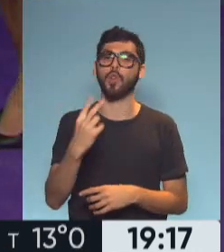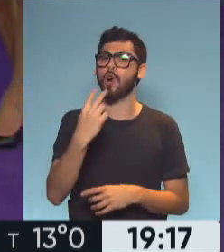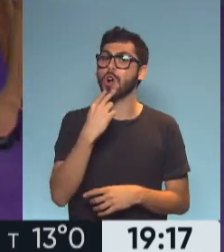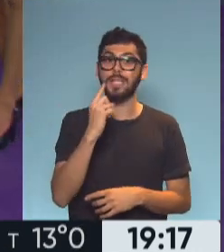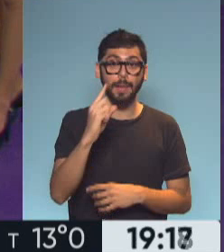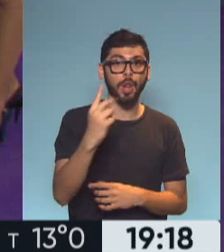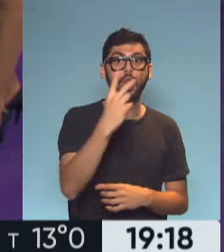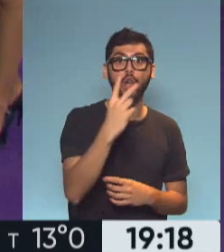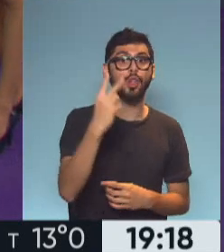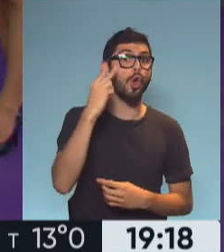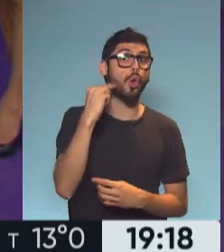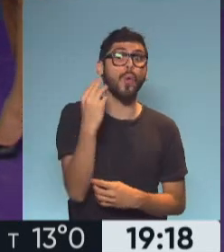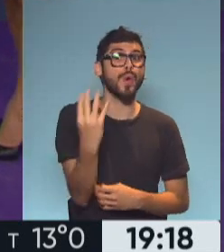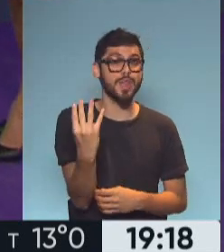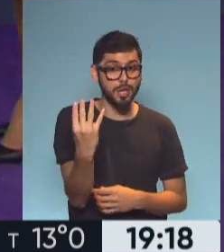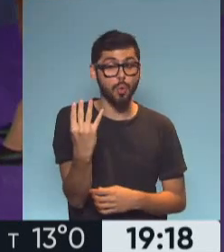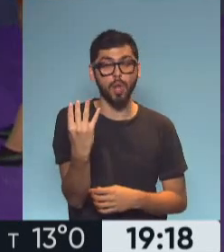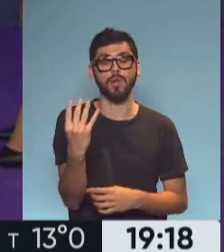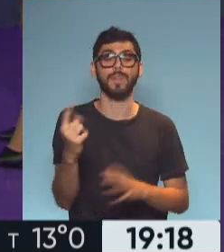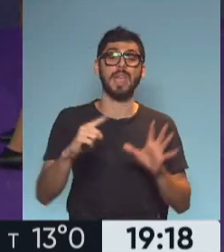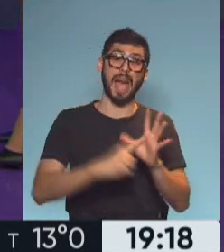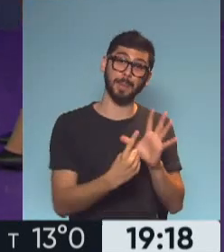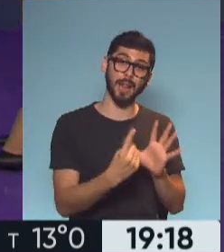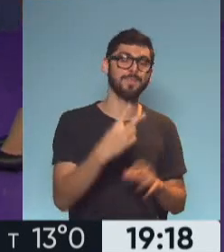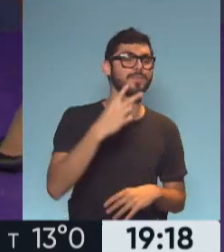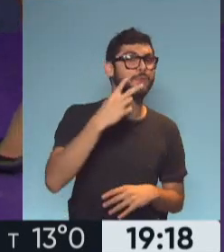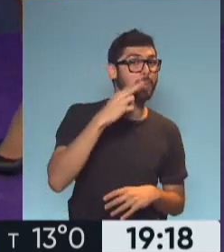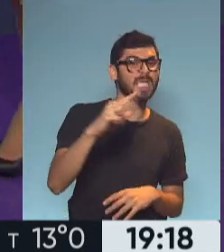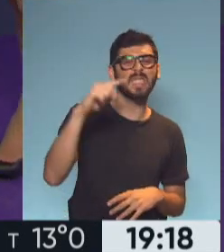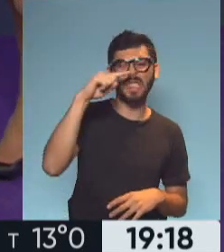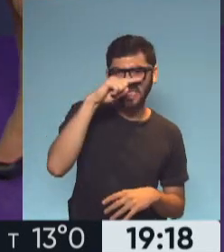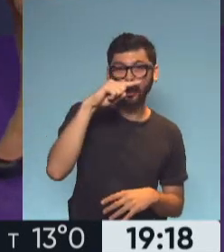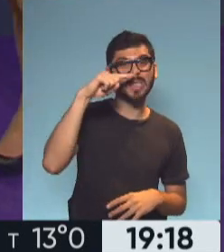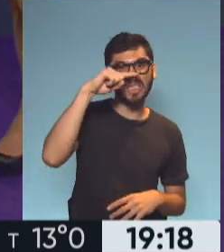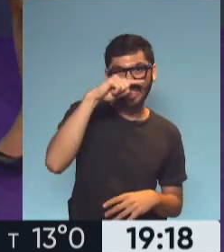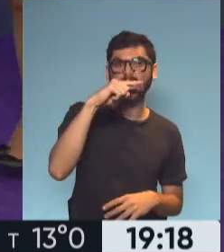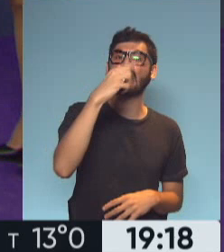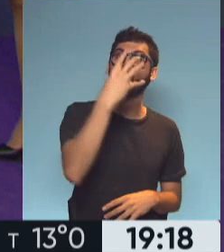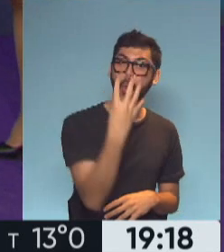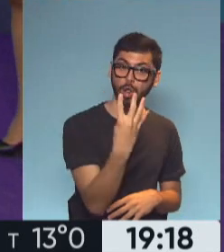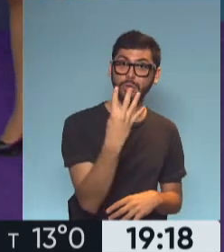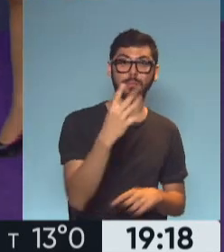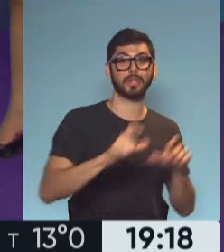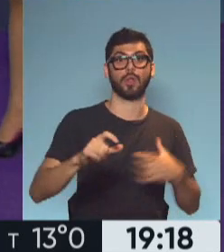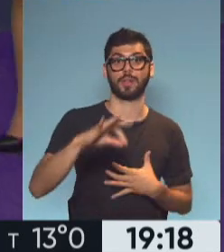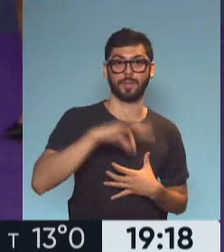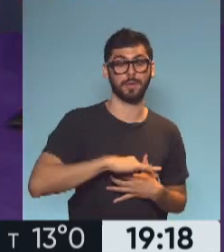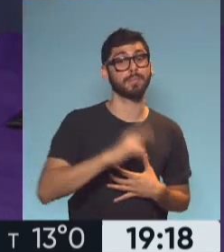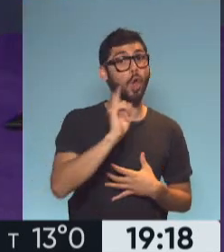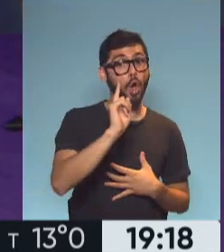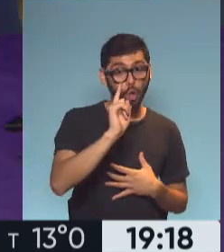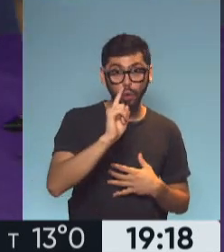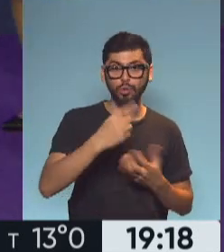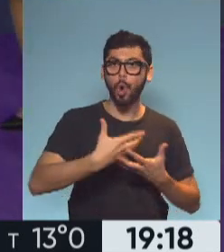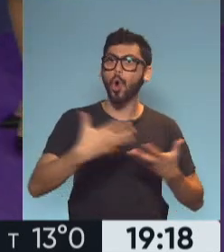11.294 casos positivos en este reporte la ciudad de buenos aires- 2.774 pero no son los únicos